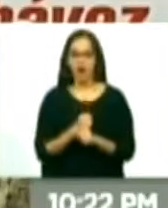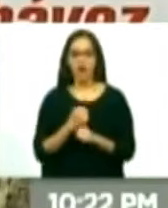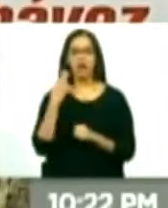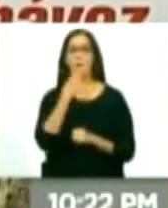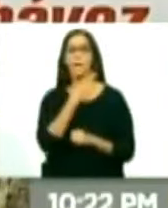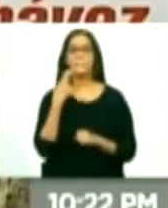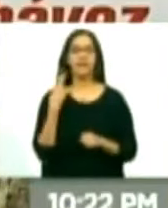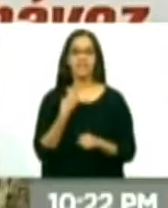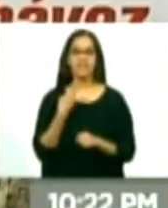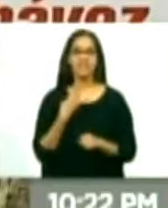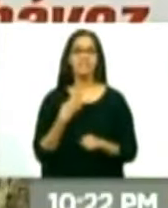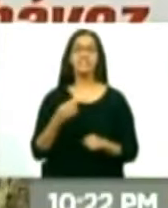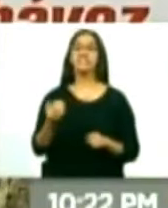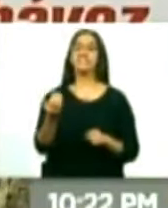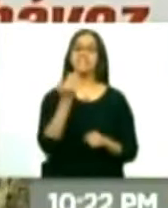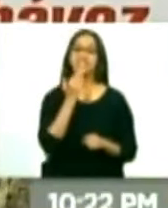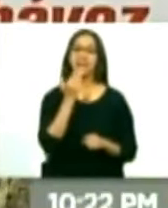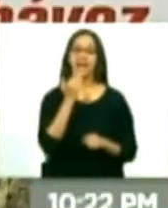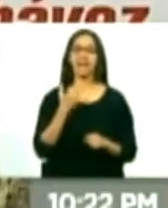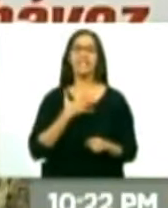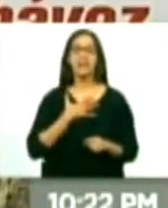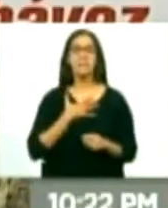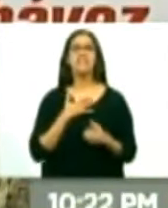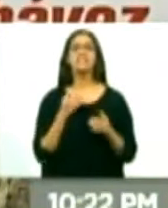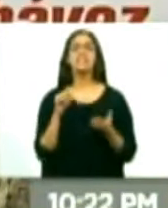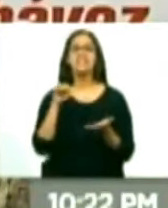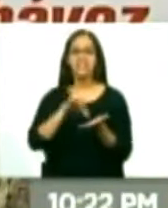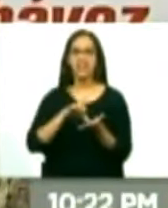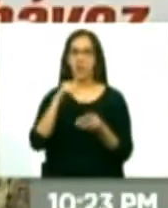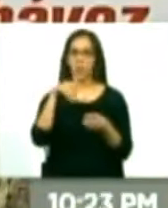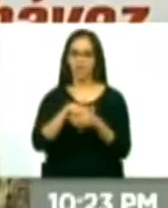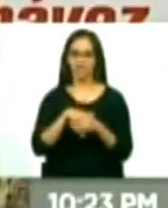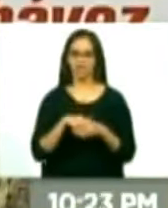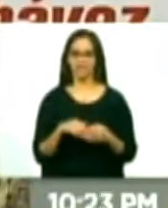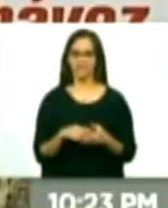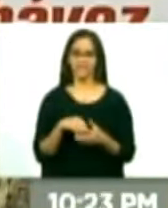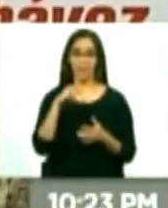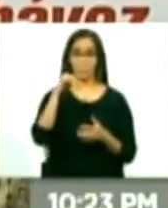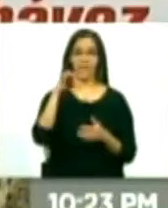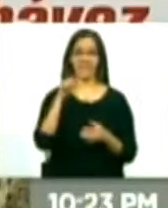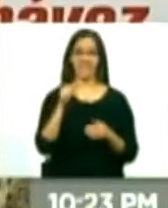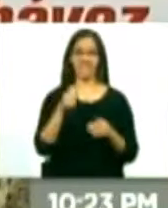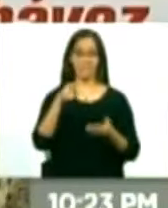comprometida cerca de mi centro de votación. Ya María está parada en la puerta.